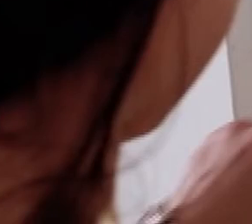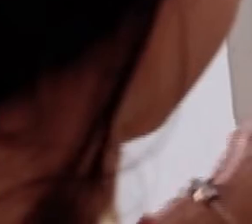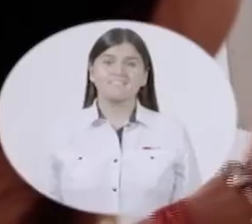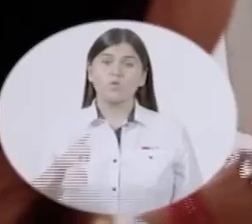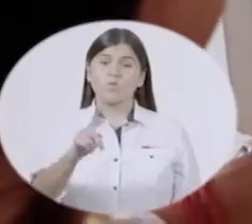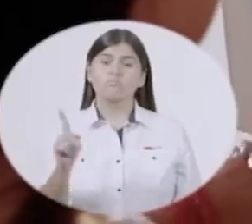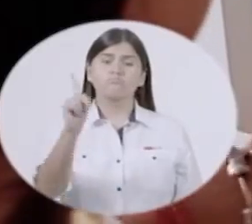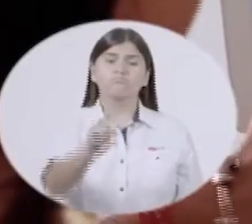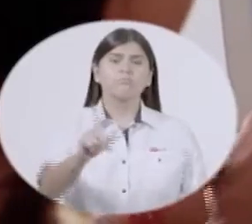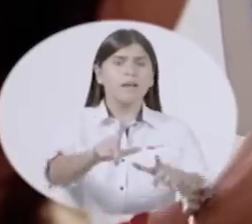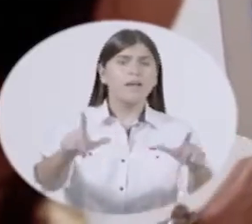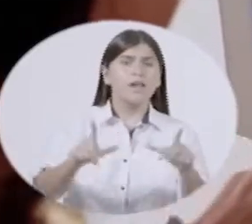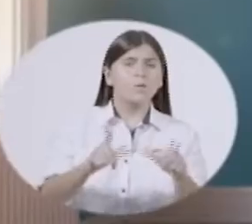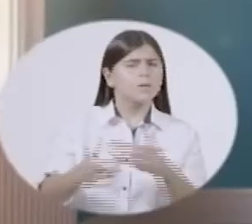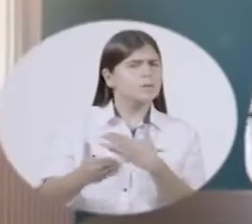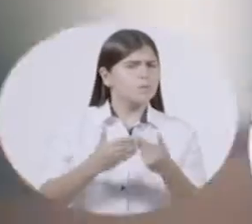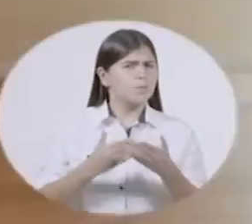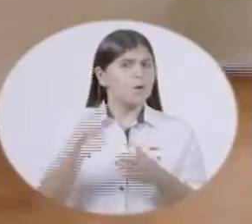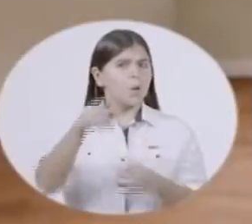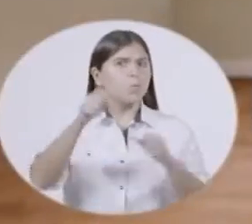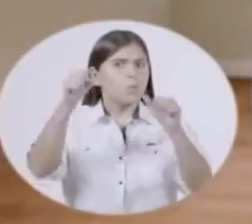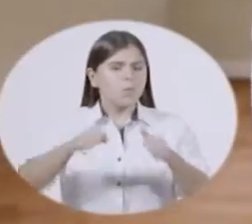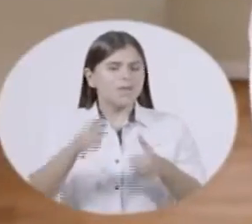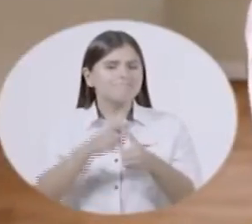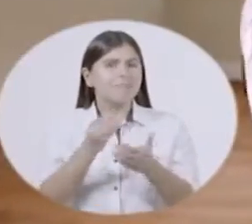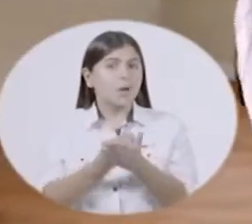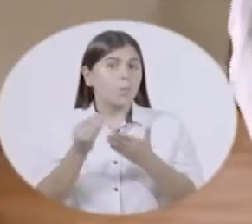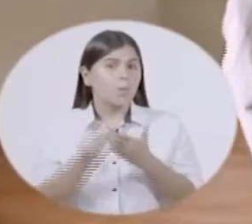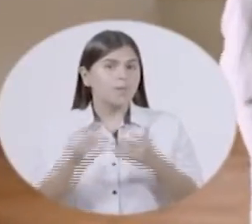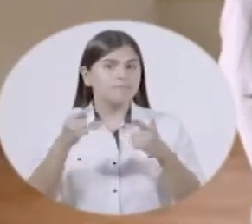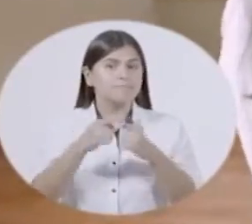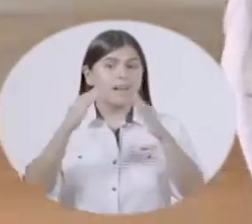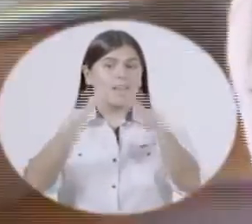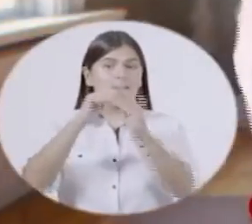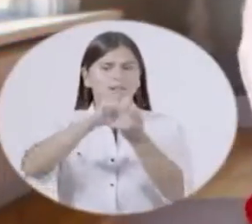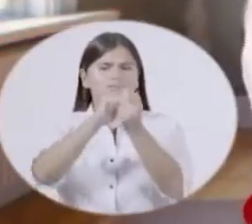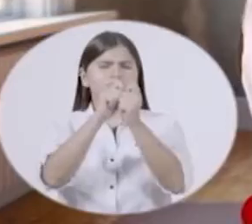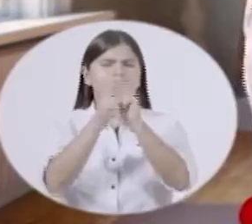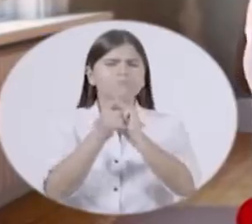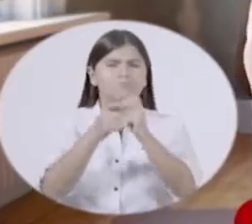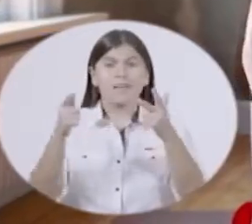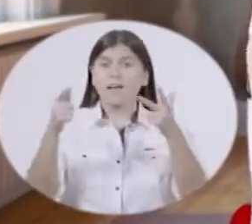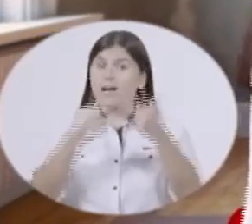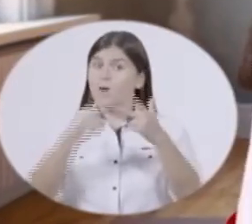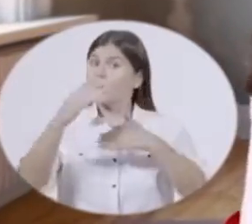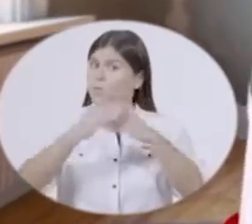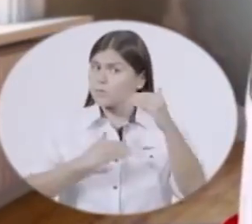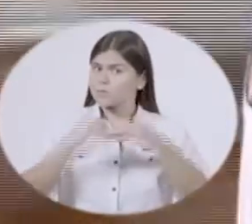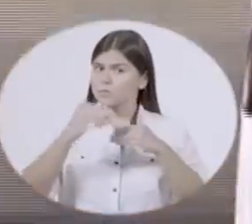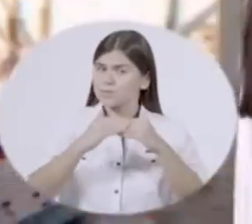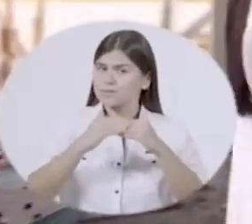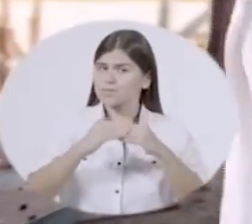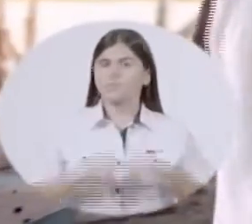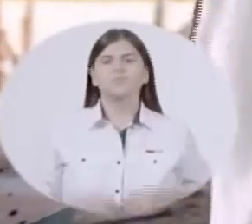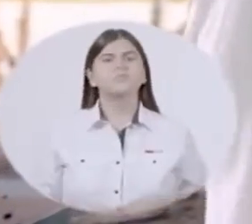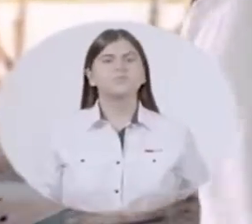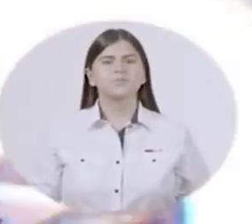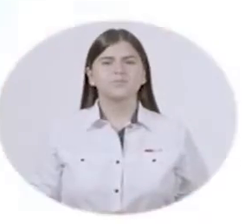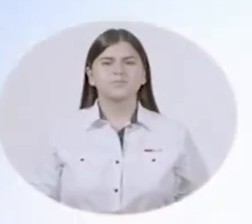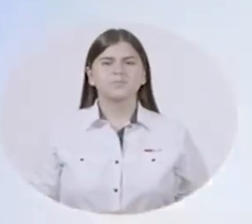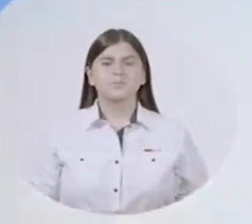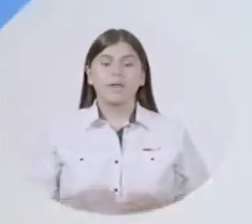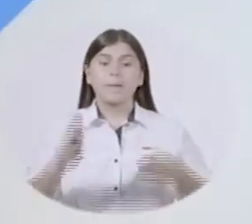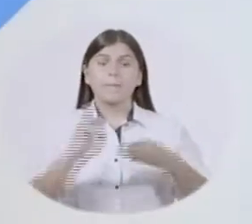desde donde se encuentre usted puede comprar remodelar o construir